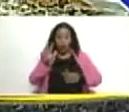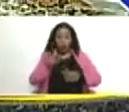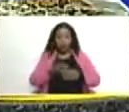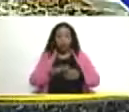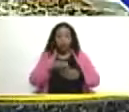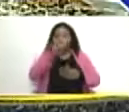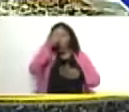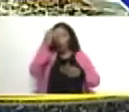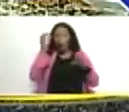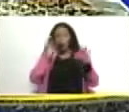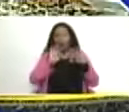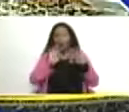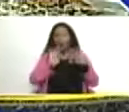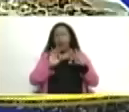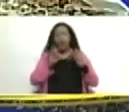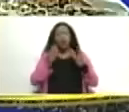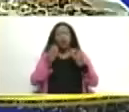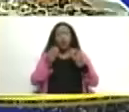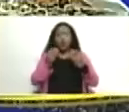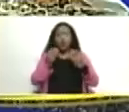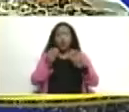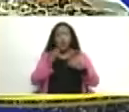Inolvidable por muchas circunstancias